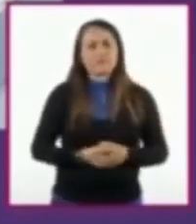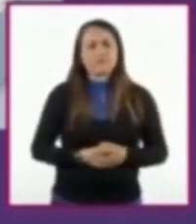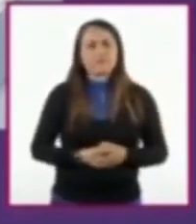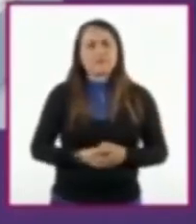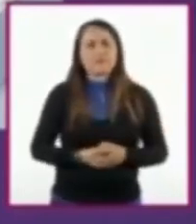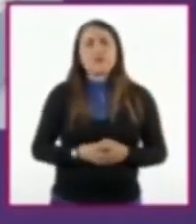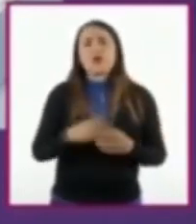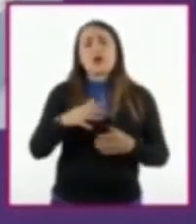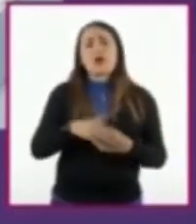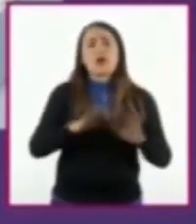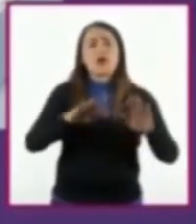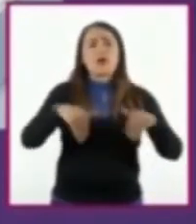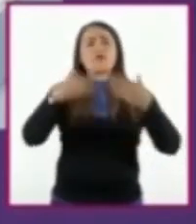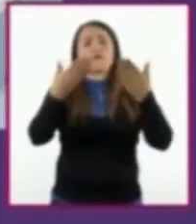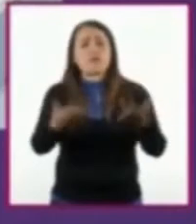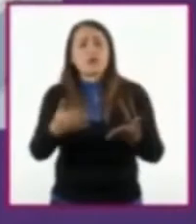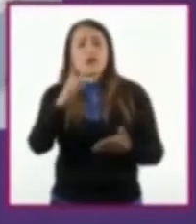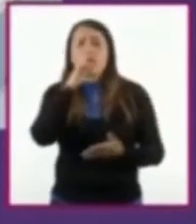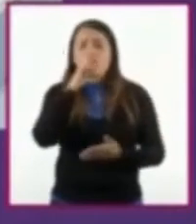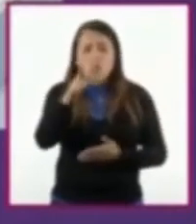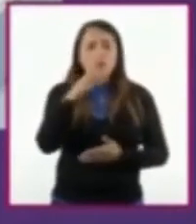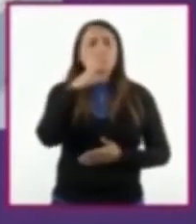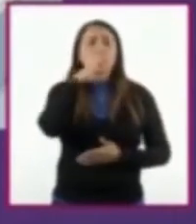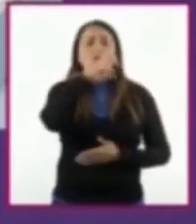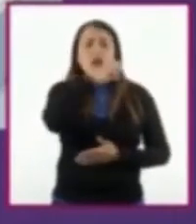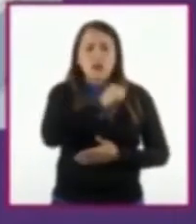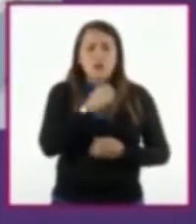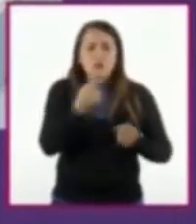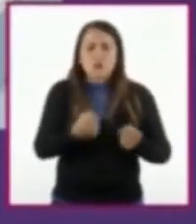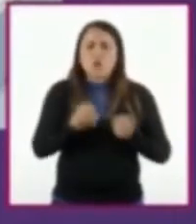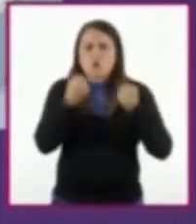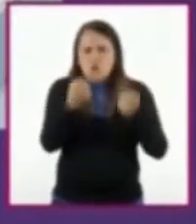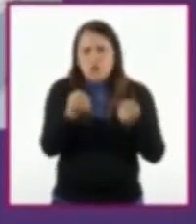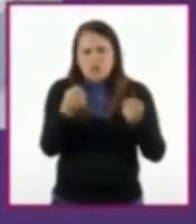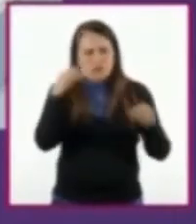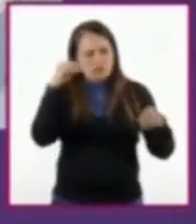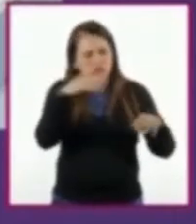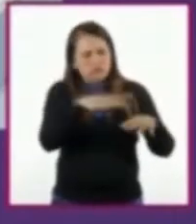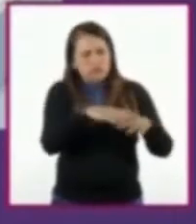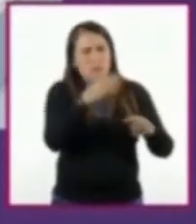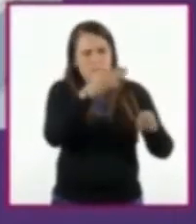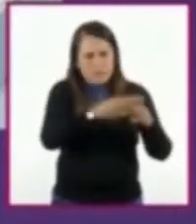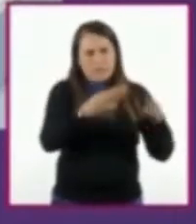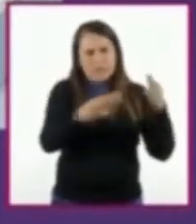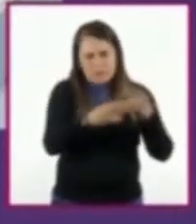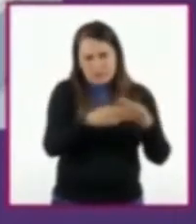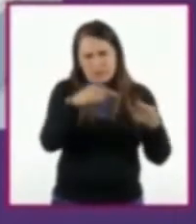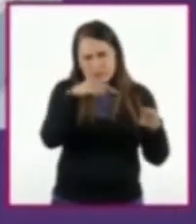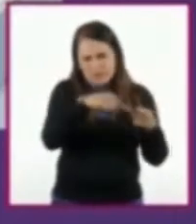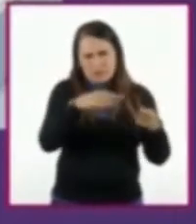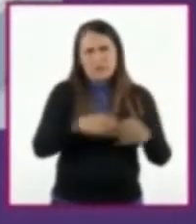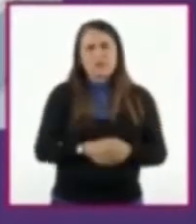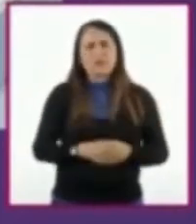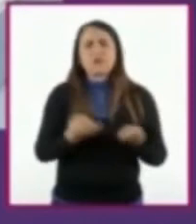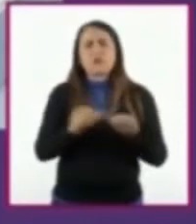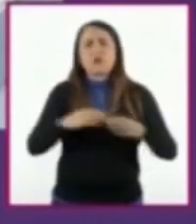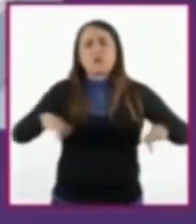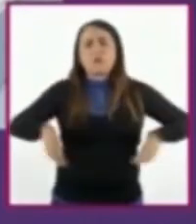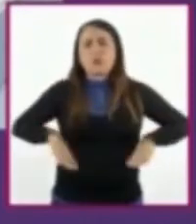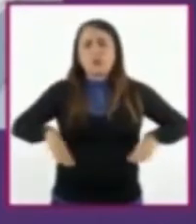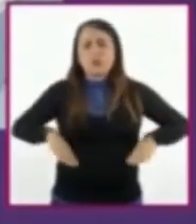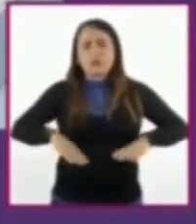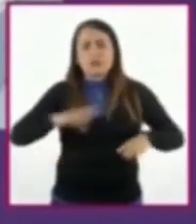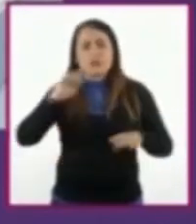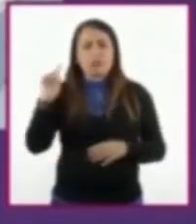estímulos externos como la luz, el calor, las fuerzas, etc. También se les puede llamar propiedades